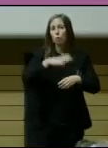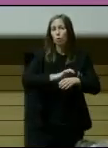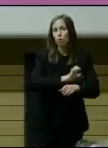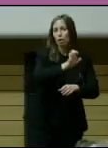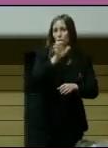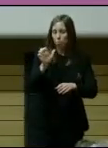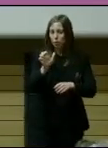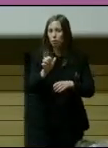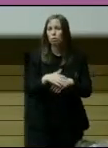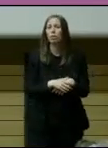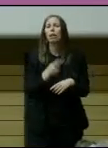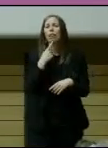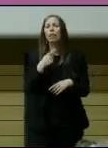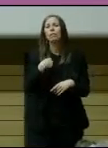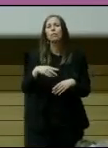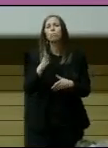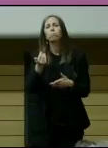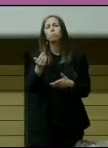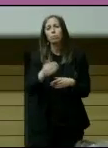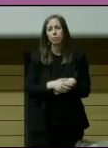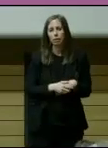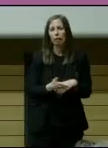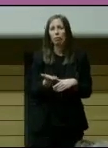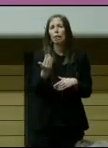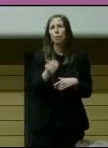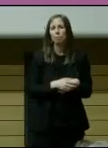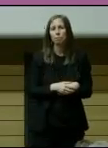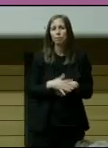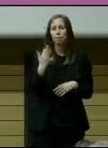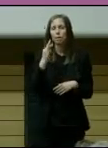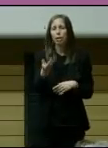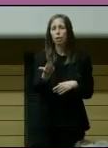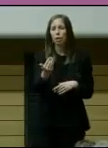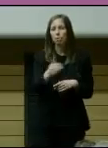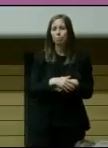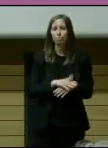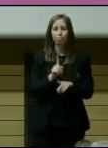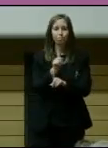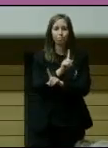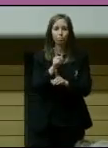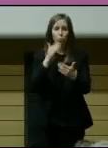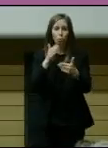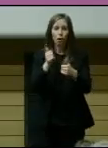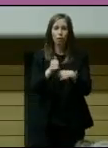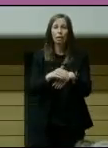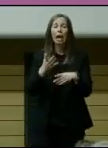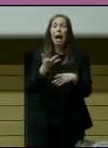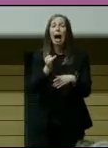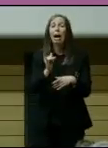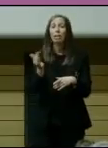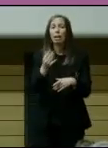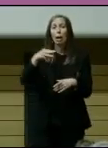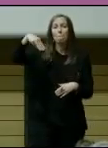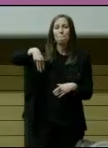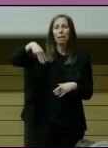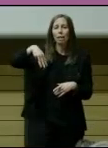eran turcos, obviamente, llaman a China y dicen, oye, dame algo, échame fentanilos. Dice, no, fentanilos no tenemos nitacenos.